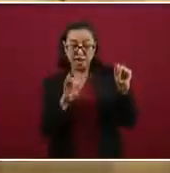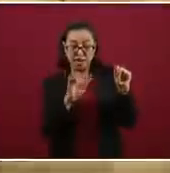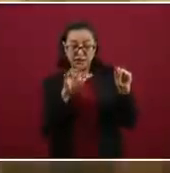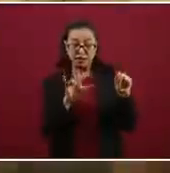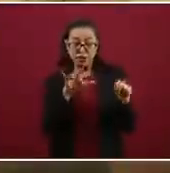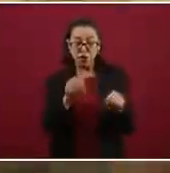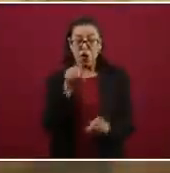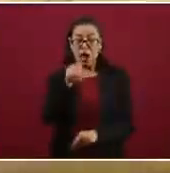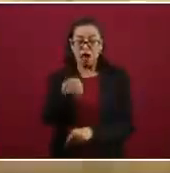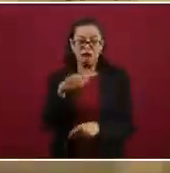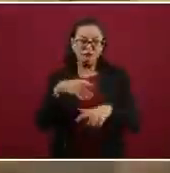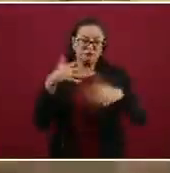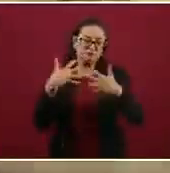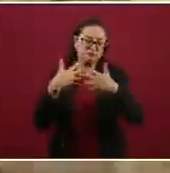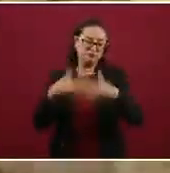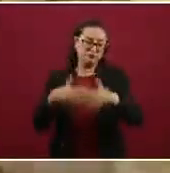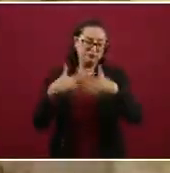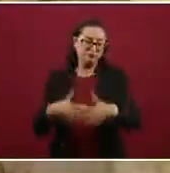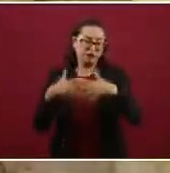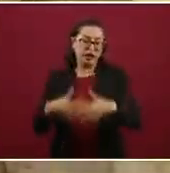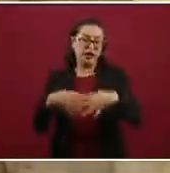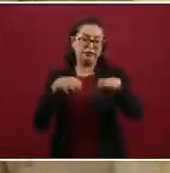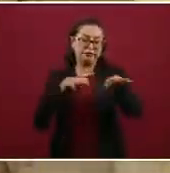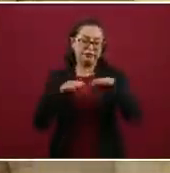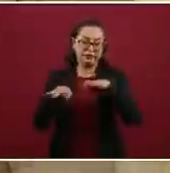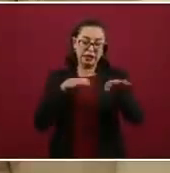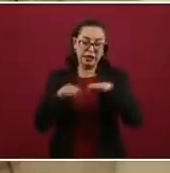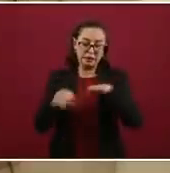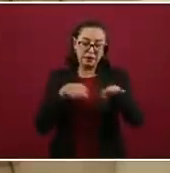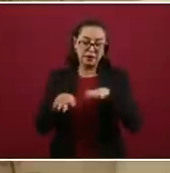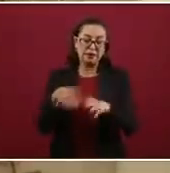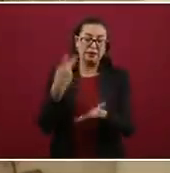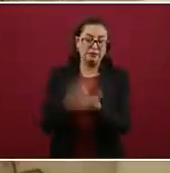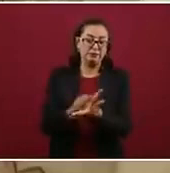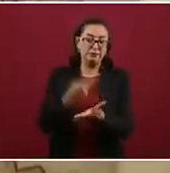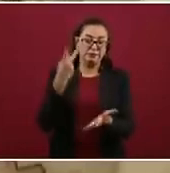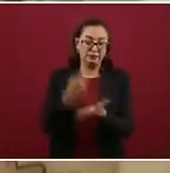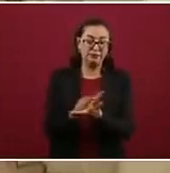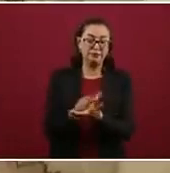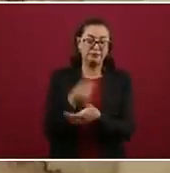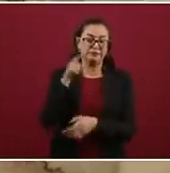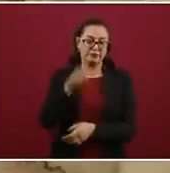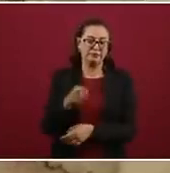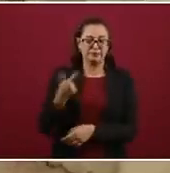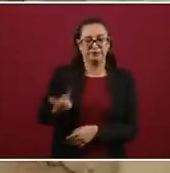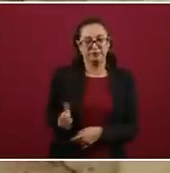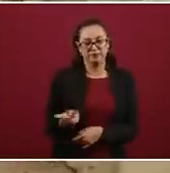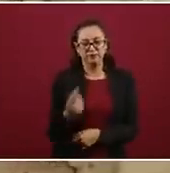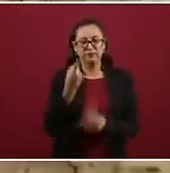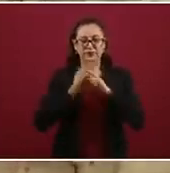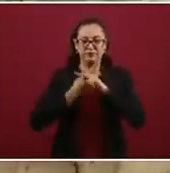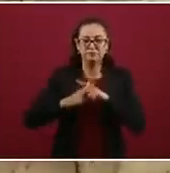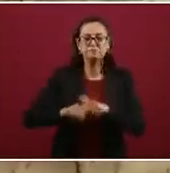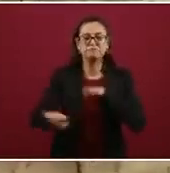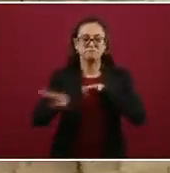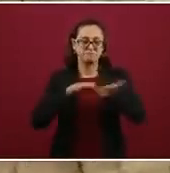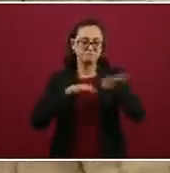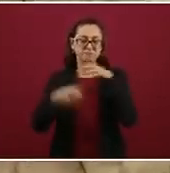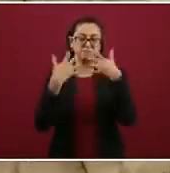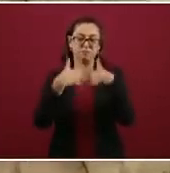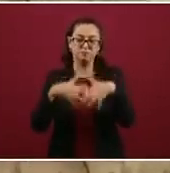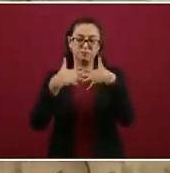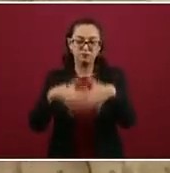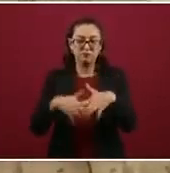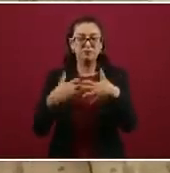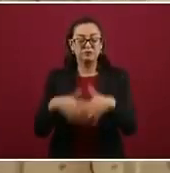de la plata en ese momento, o que alimentaba a Guanajuato, la capital mundial de la plata. Y en ese recorrido